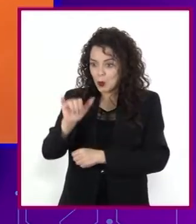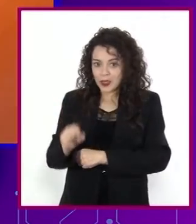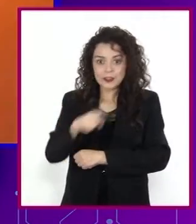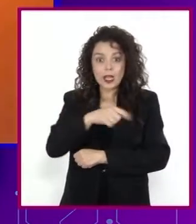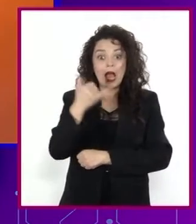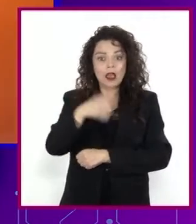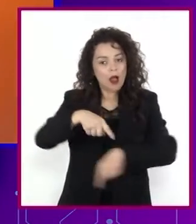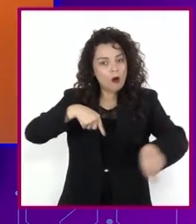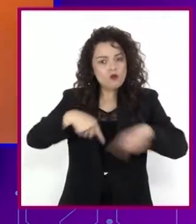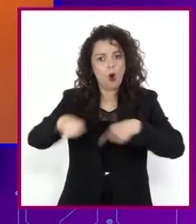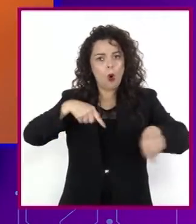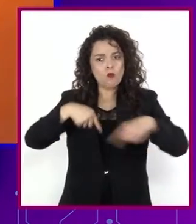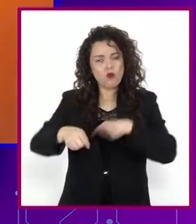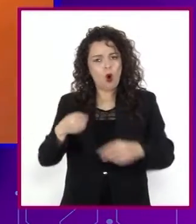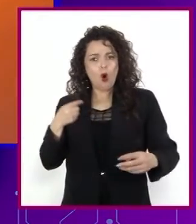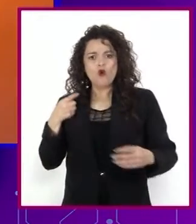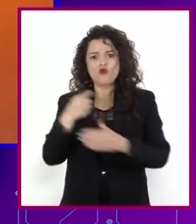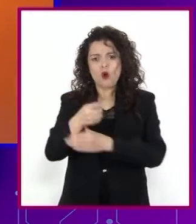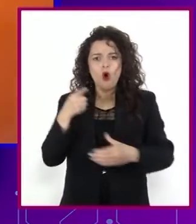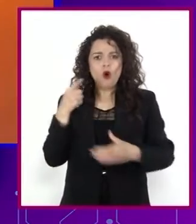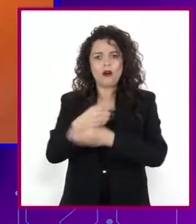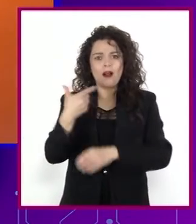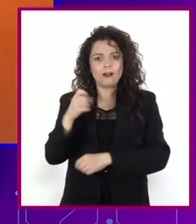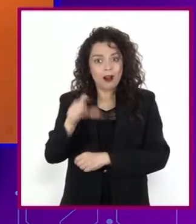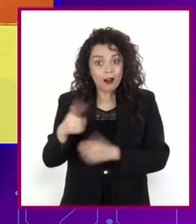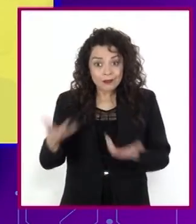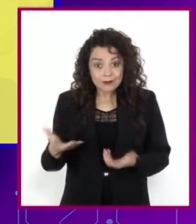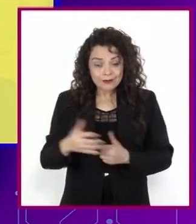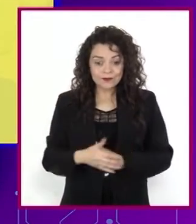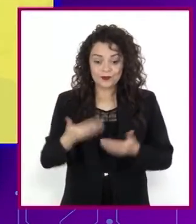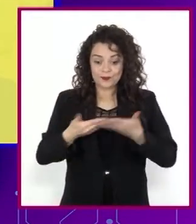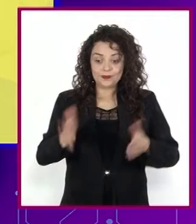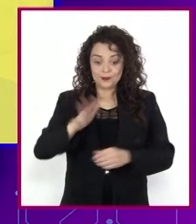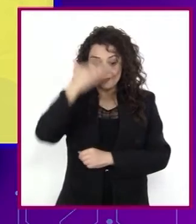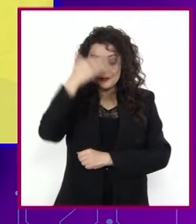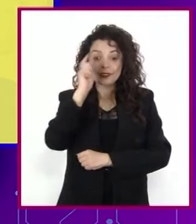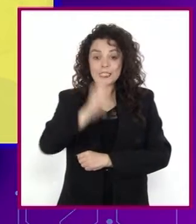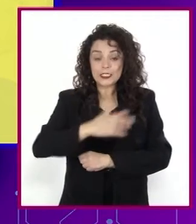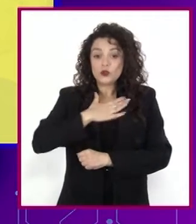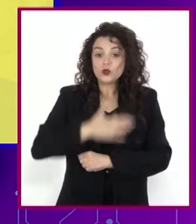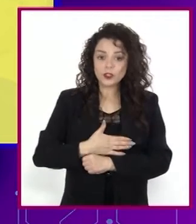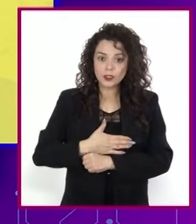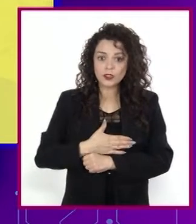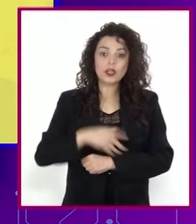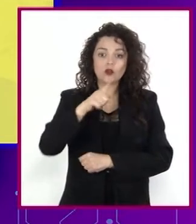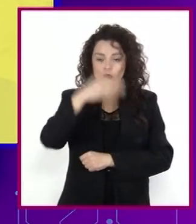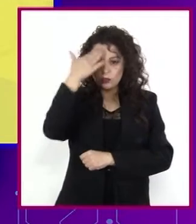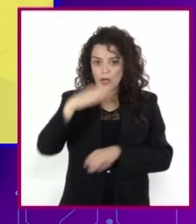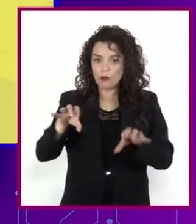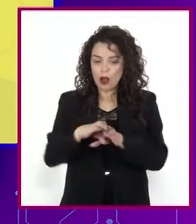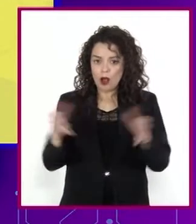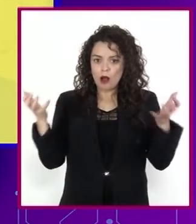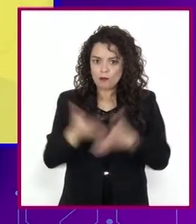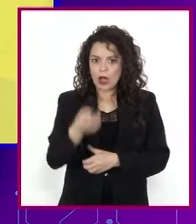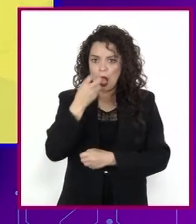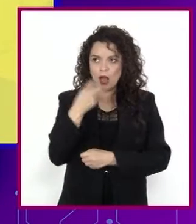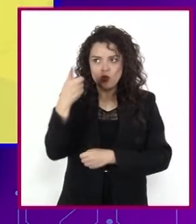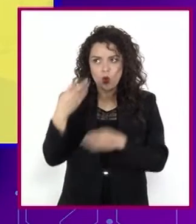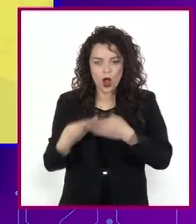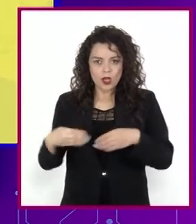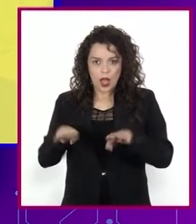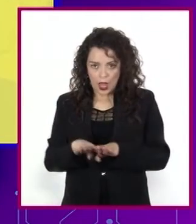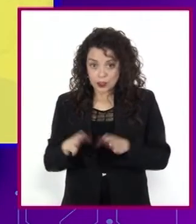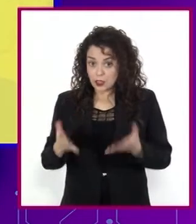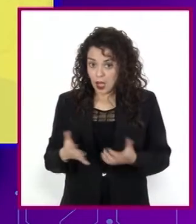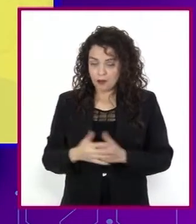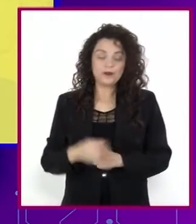rematadora? Ahora que ya sabes lo que significa la justicia, ¿sabes cómo practicarla en tu casa? Te voy a dar un